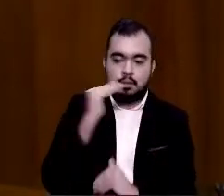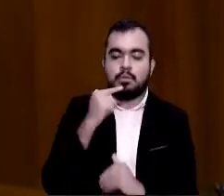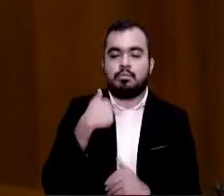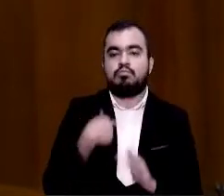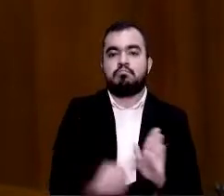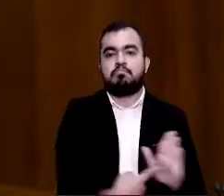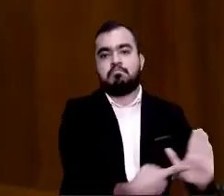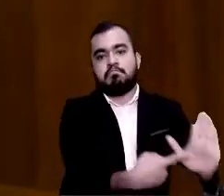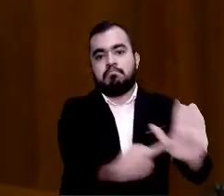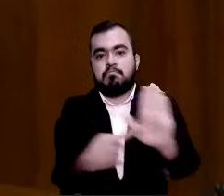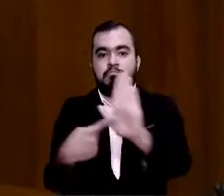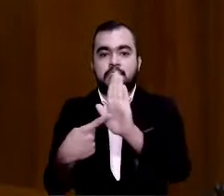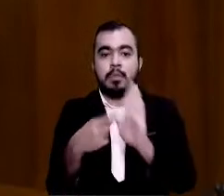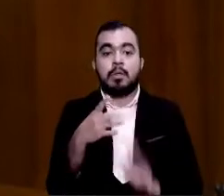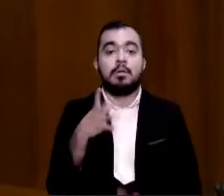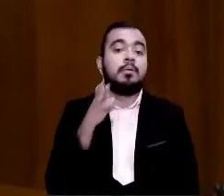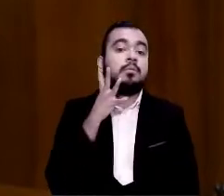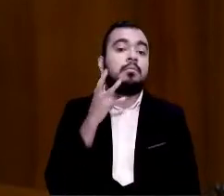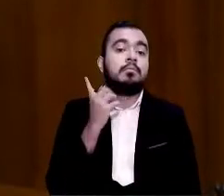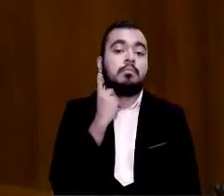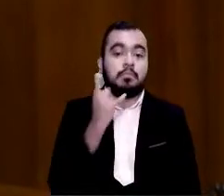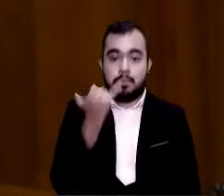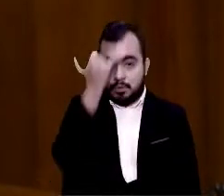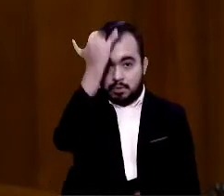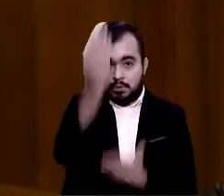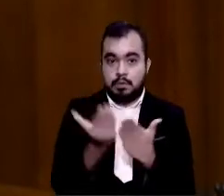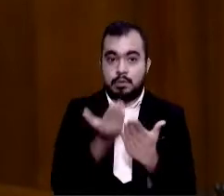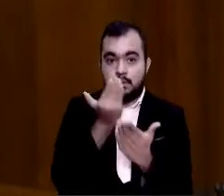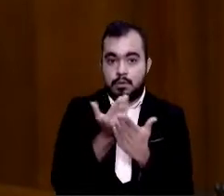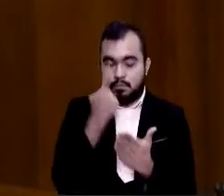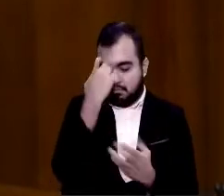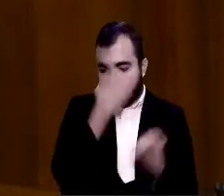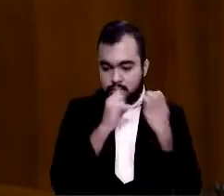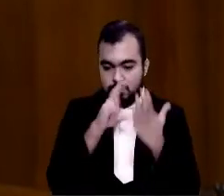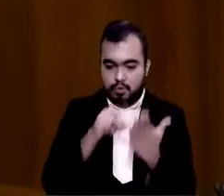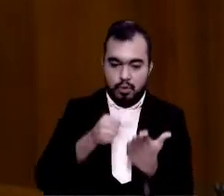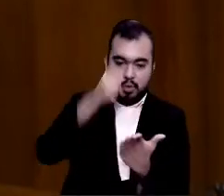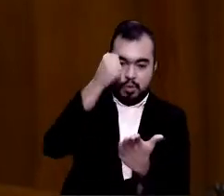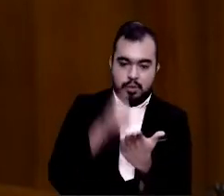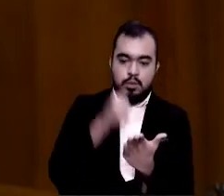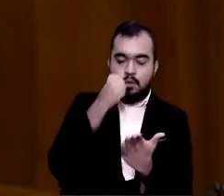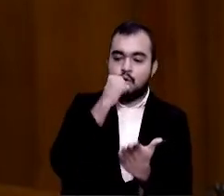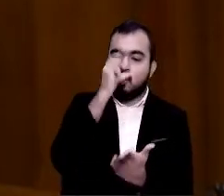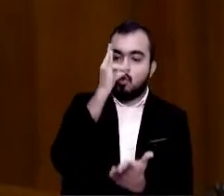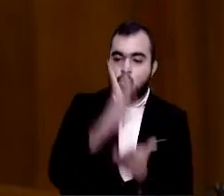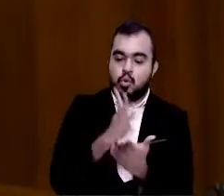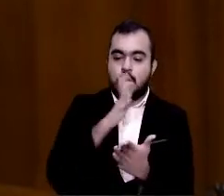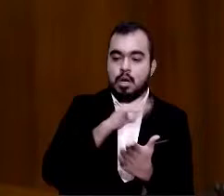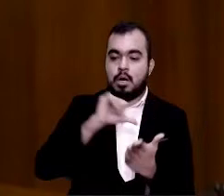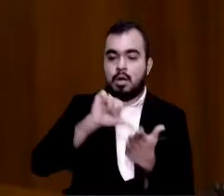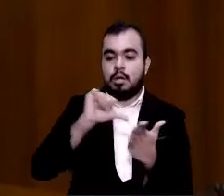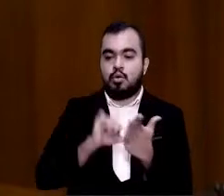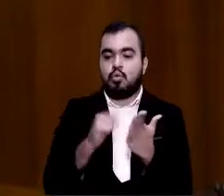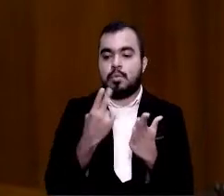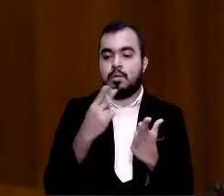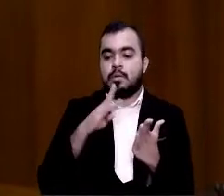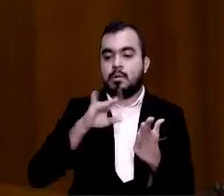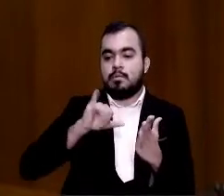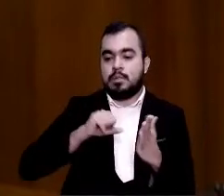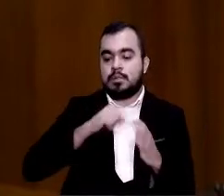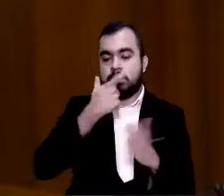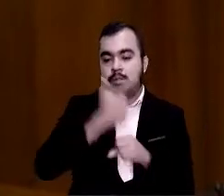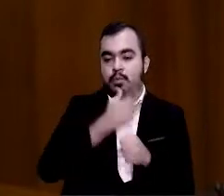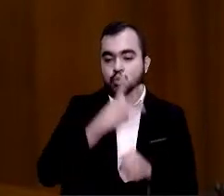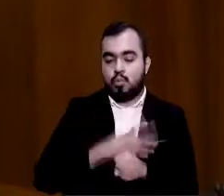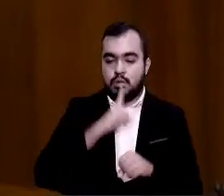consideración de esta honorable soberanía la siguiente iniciativa con proyecto de decreto. Único. Se adiciona un artículo 25 bis al capítulo séptimo